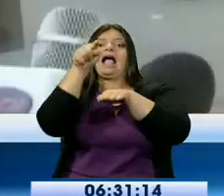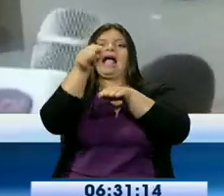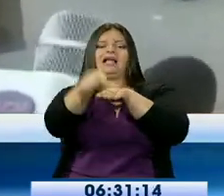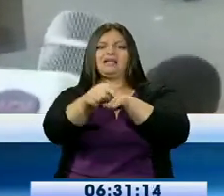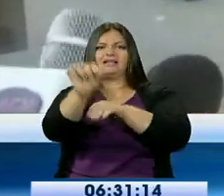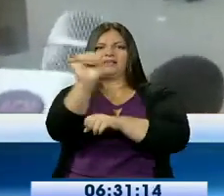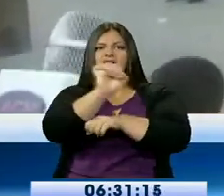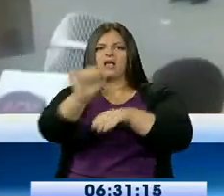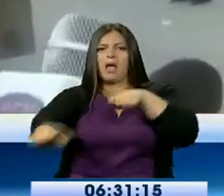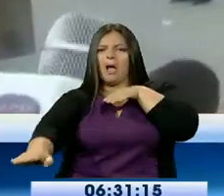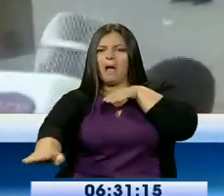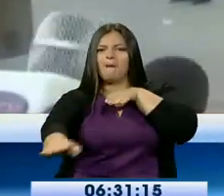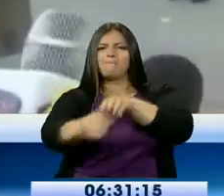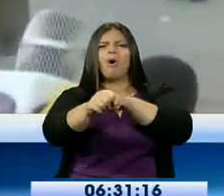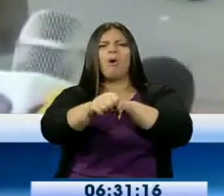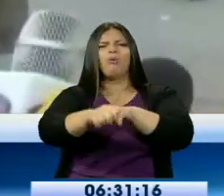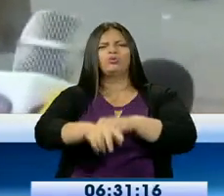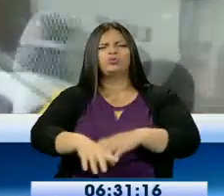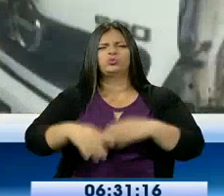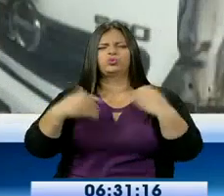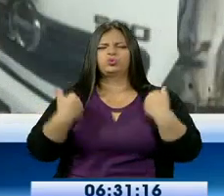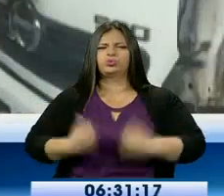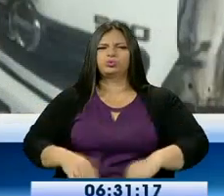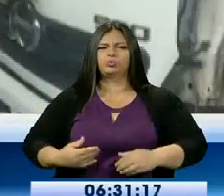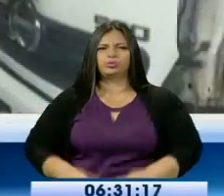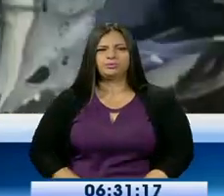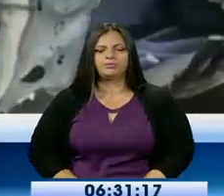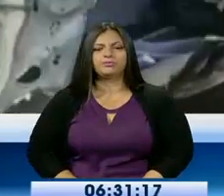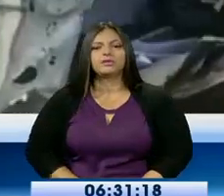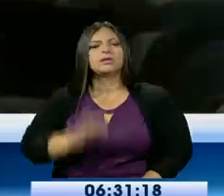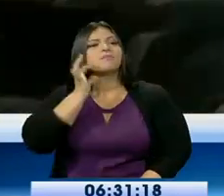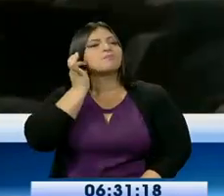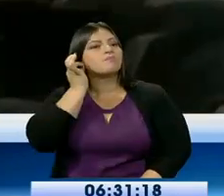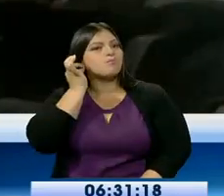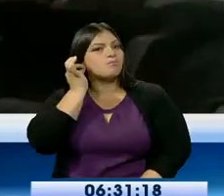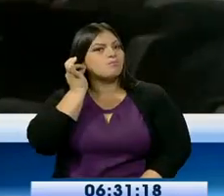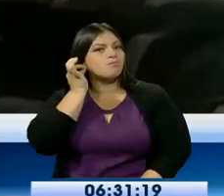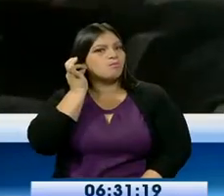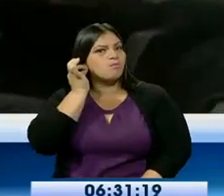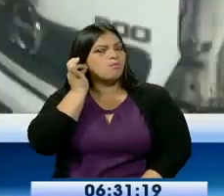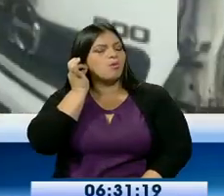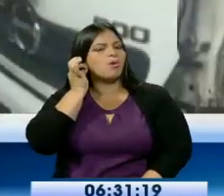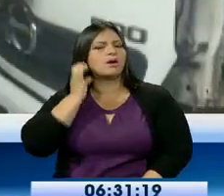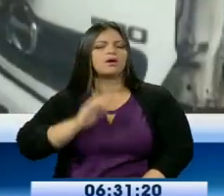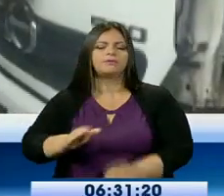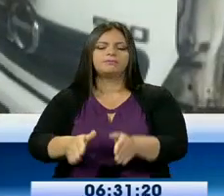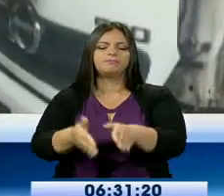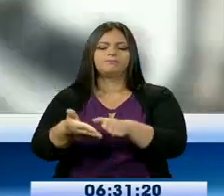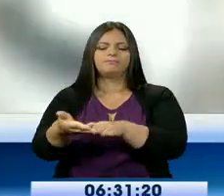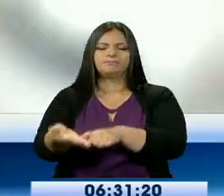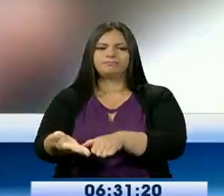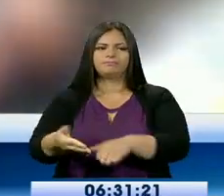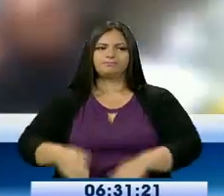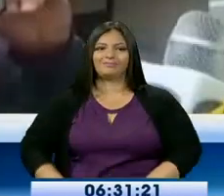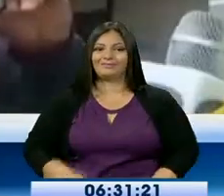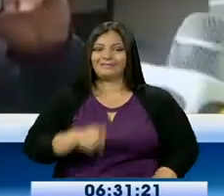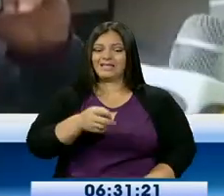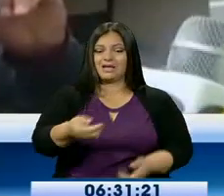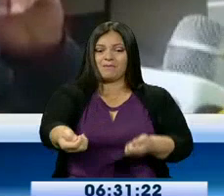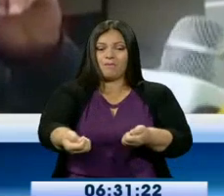ocasionado la colisión. Una señora que acompañaba al conductor de una de las volquetas murió. Se le encuentra a la